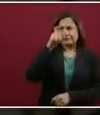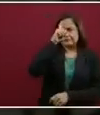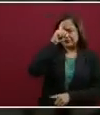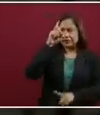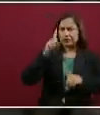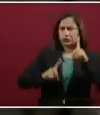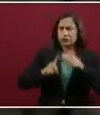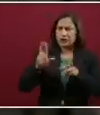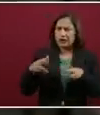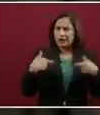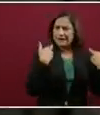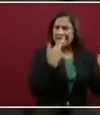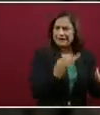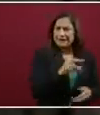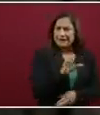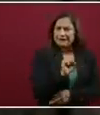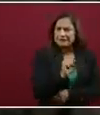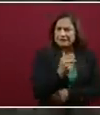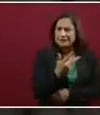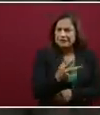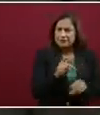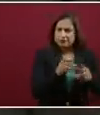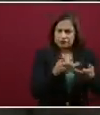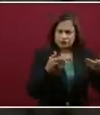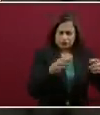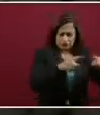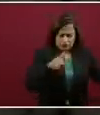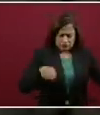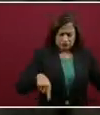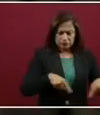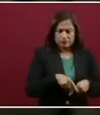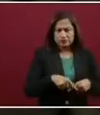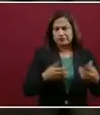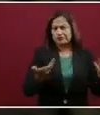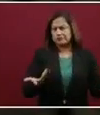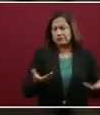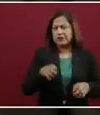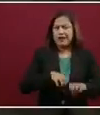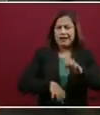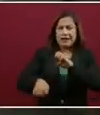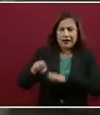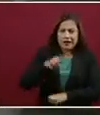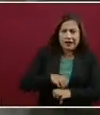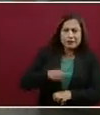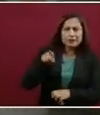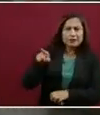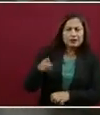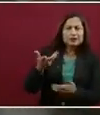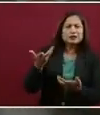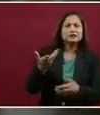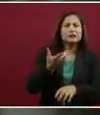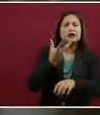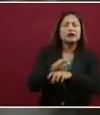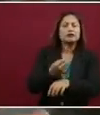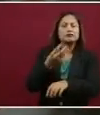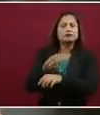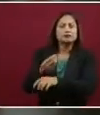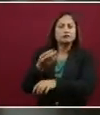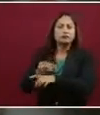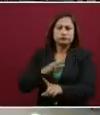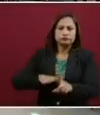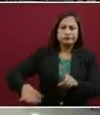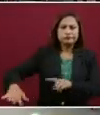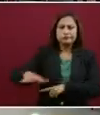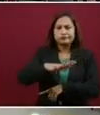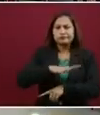es que la empresa pretende que el municipio urbanice toda aquella zona, dé los servicios,